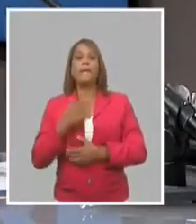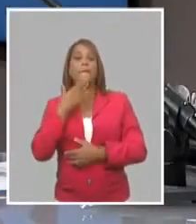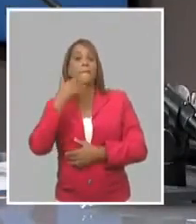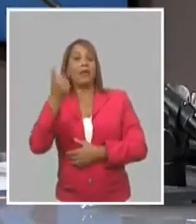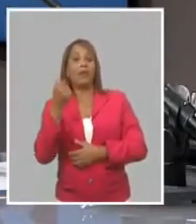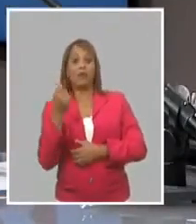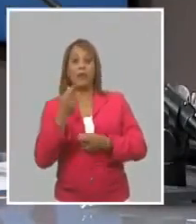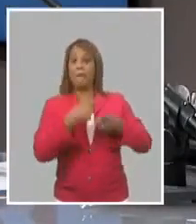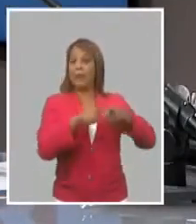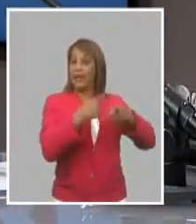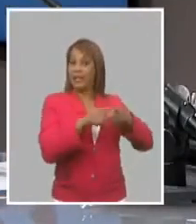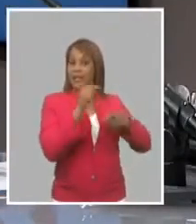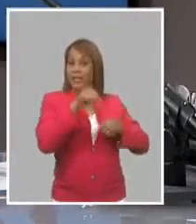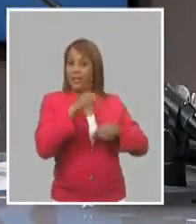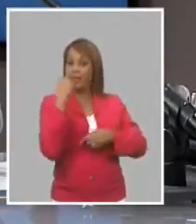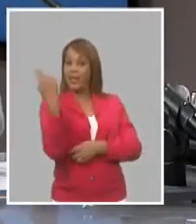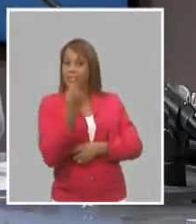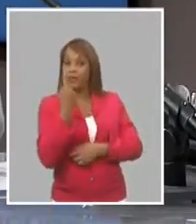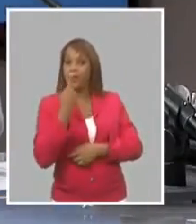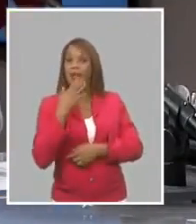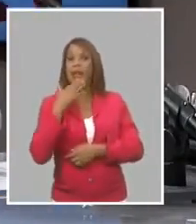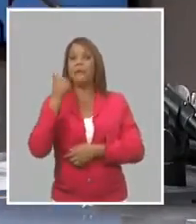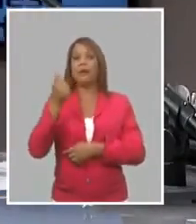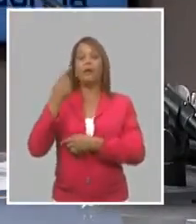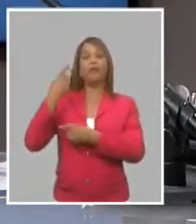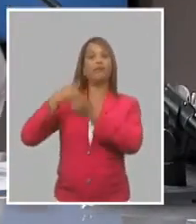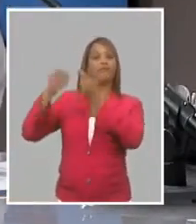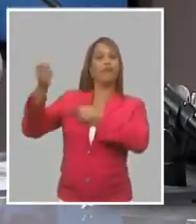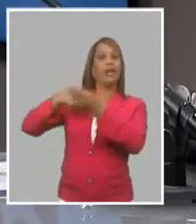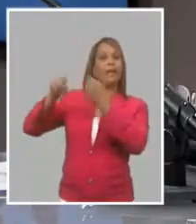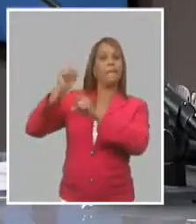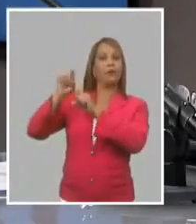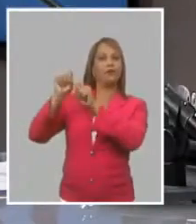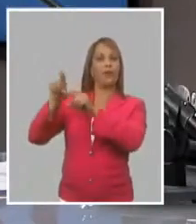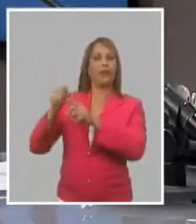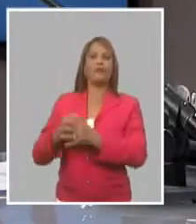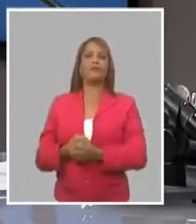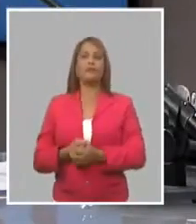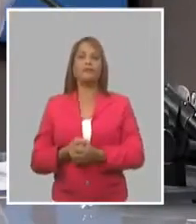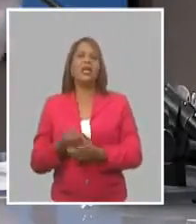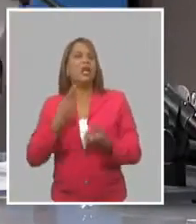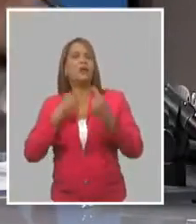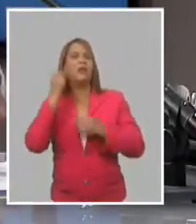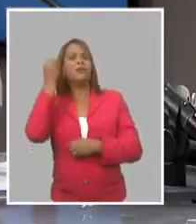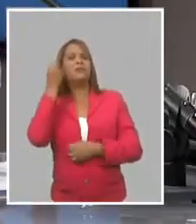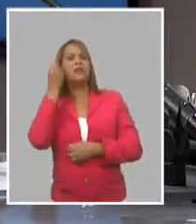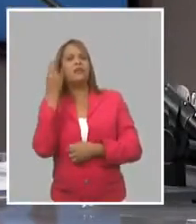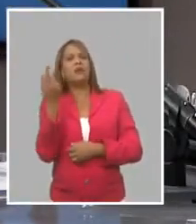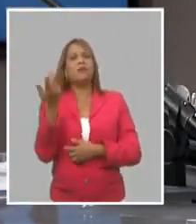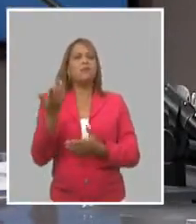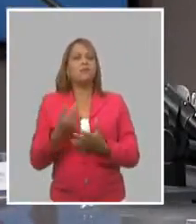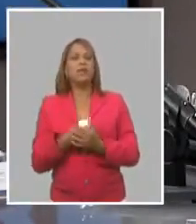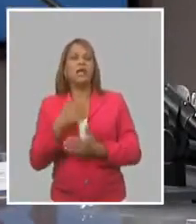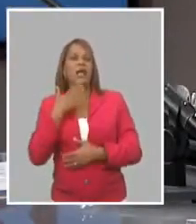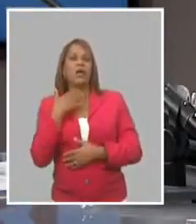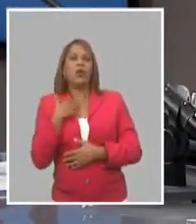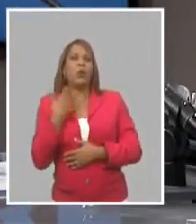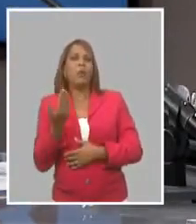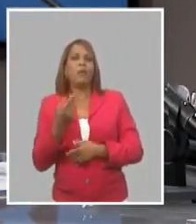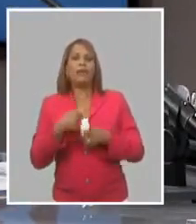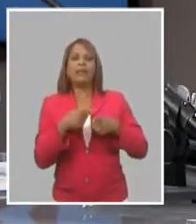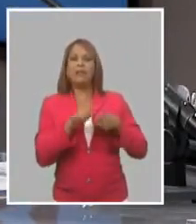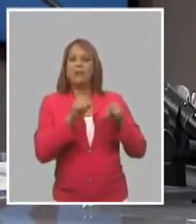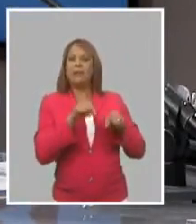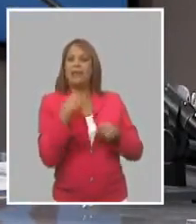que materias primas importadas. Yo sé que hay personas que pudieran estar pensando, bueno, ¿y dónde está la oferta de las materias primas nacionales? Sí